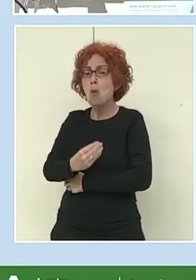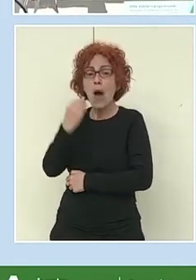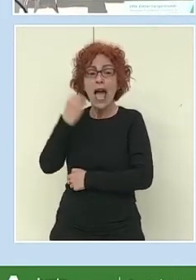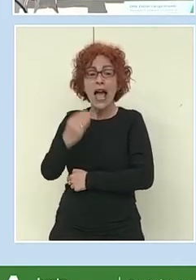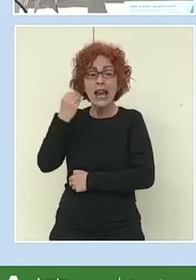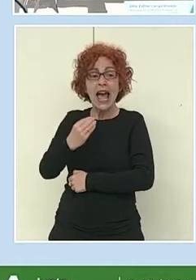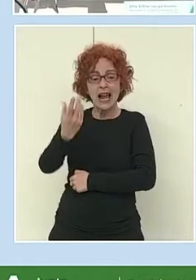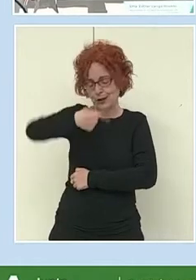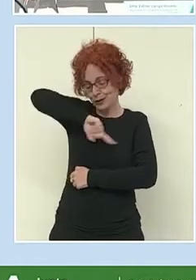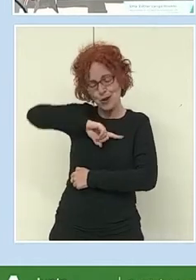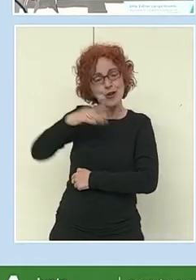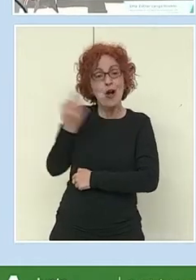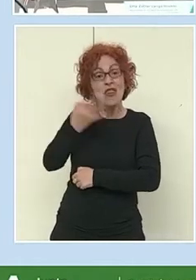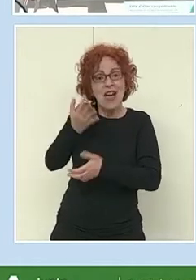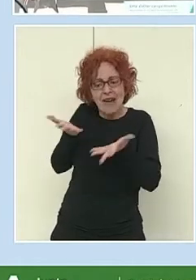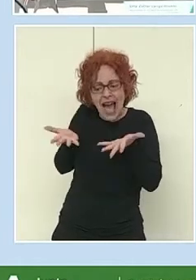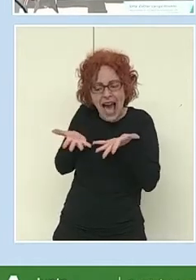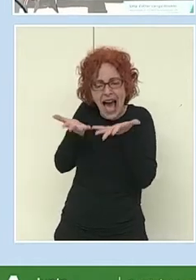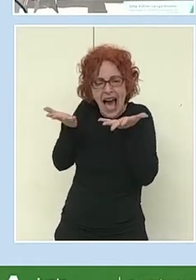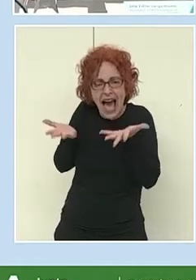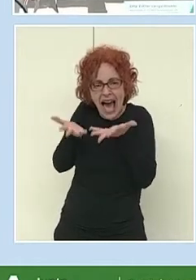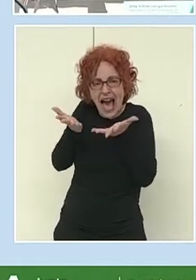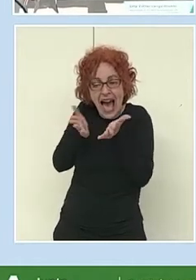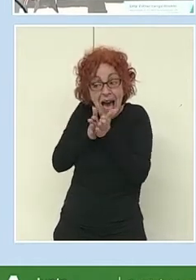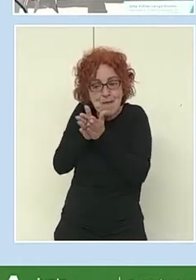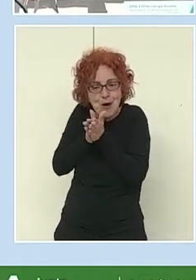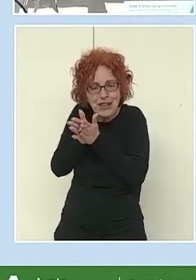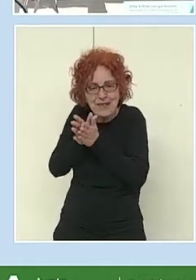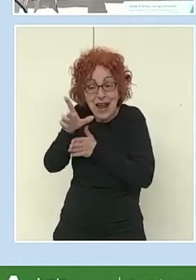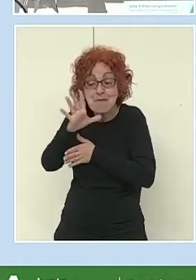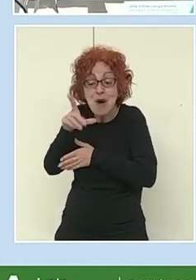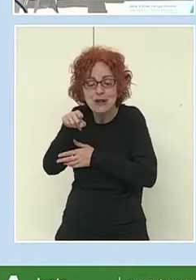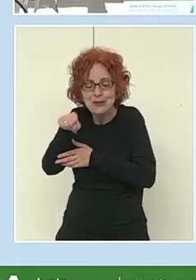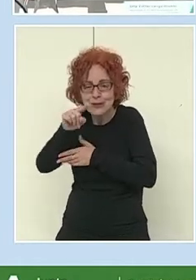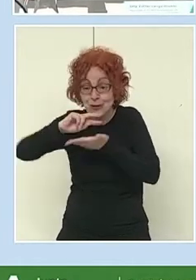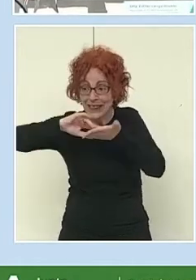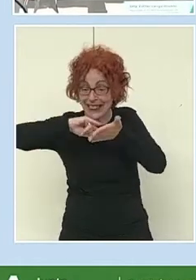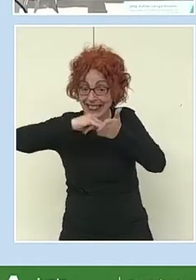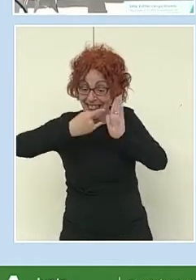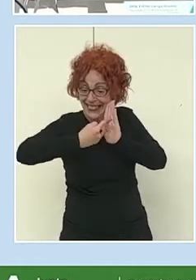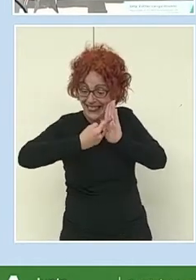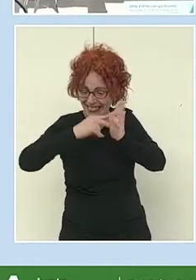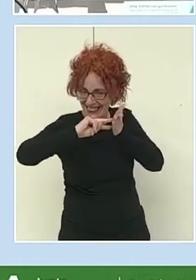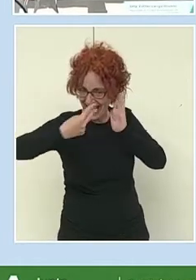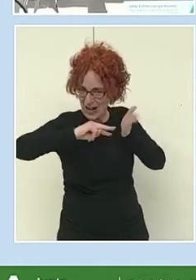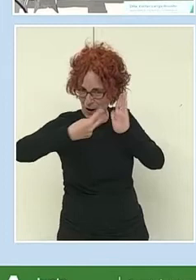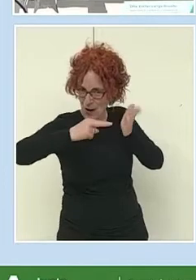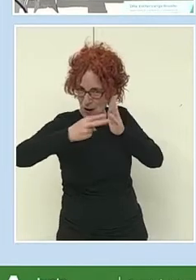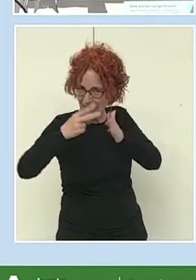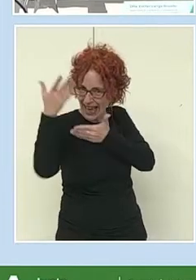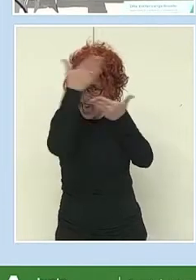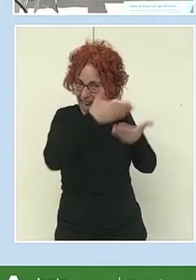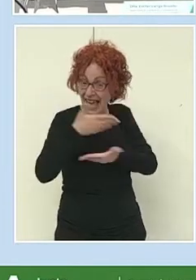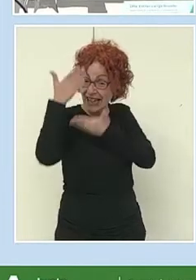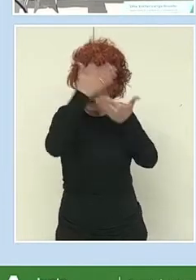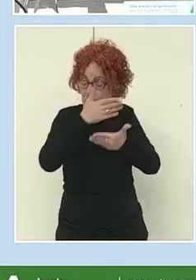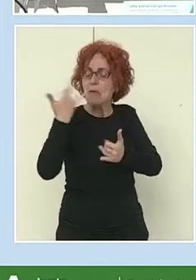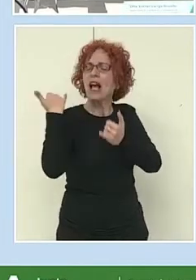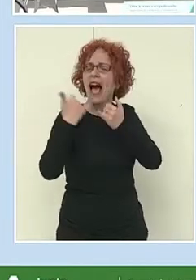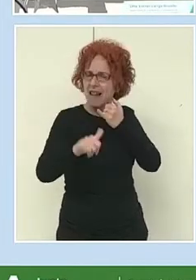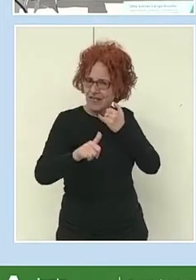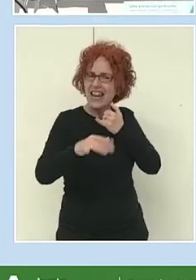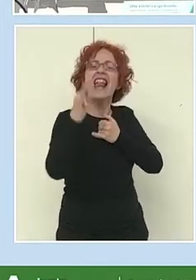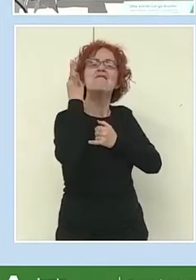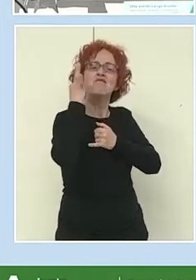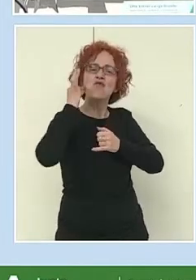elegido, porque creo que no se van a arrepentir y creo sinceramente que es una apuesta ganadora. Sin